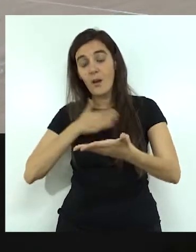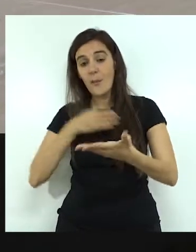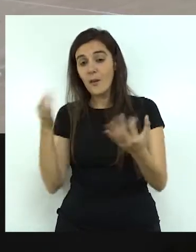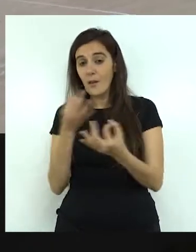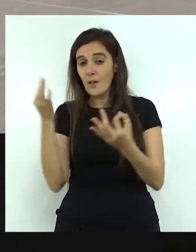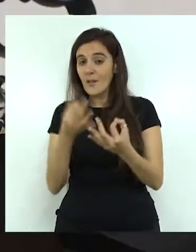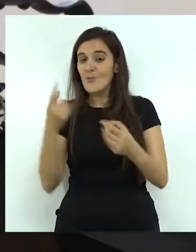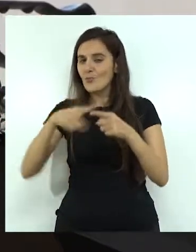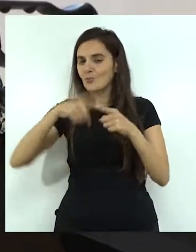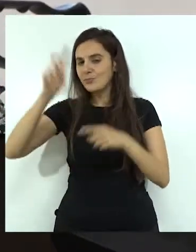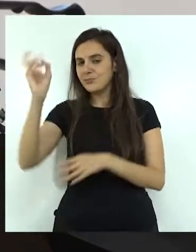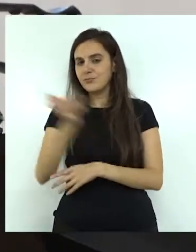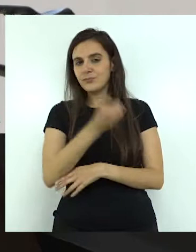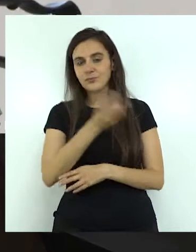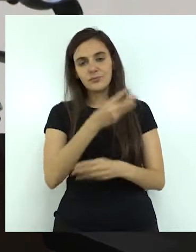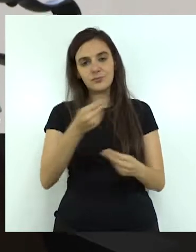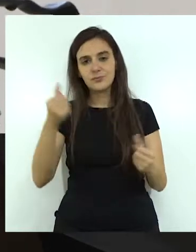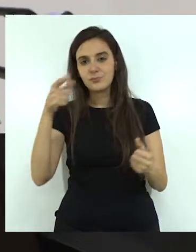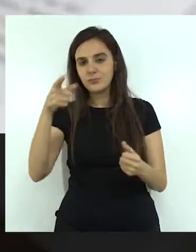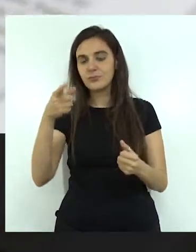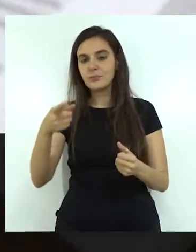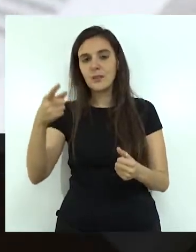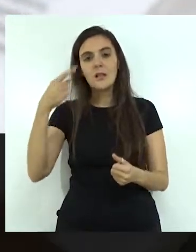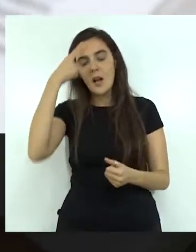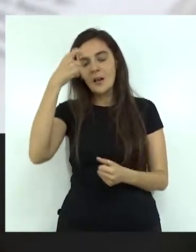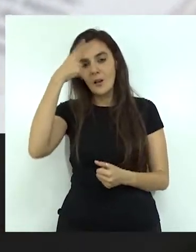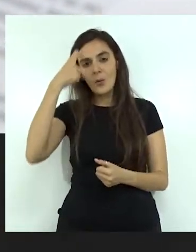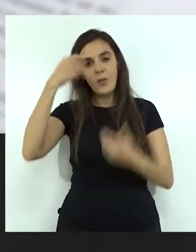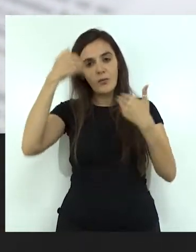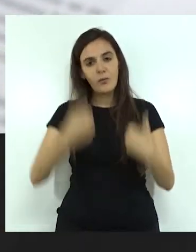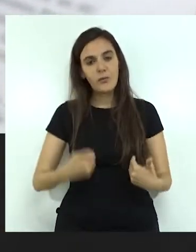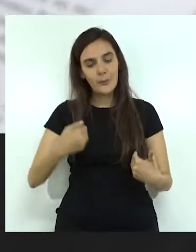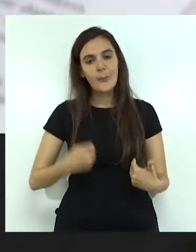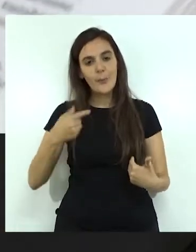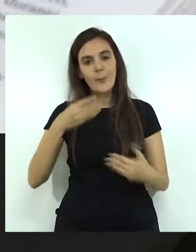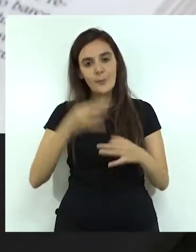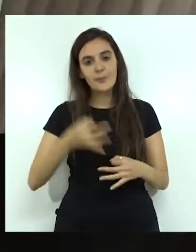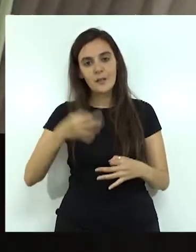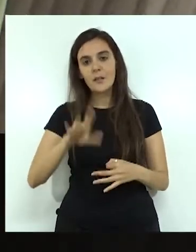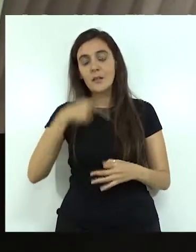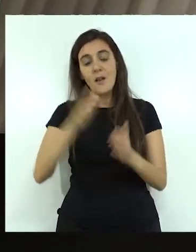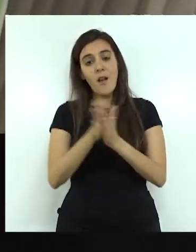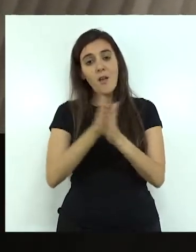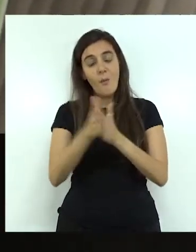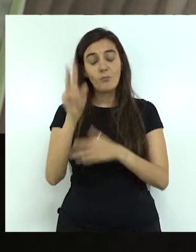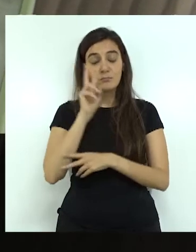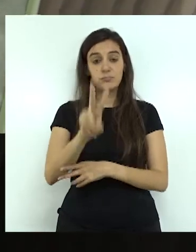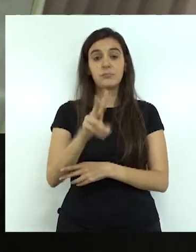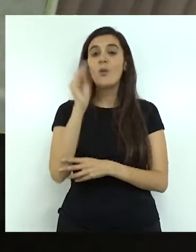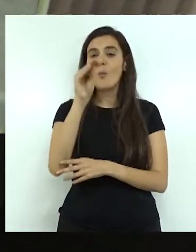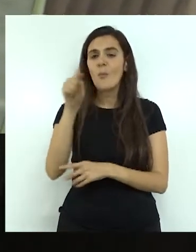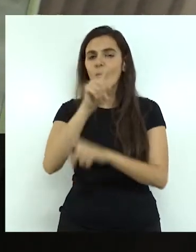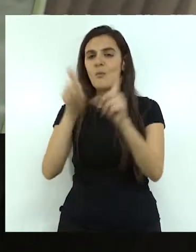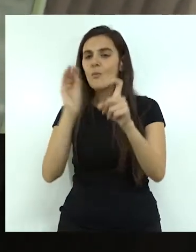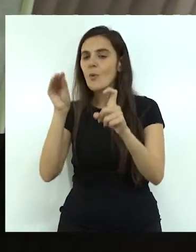cosas me aportan me reafirma en mi recuerdo y me estimula a verlo cuando yo les pregunto cómo